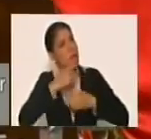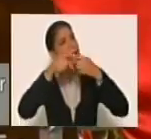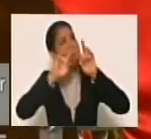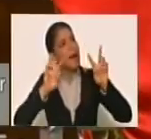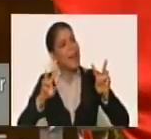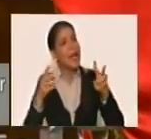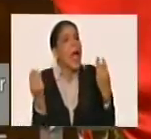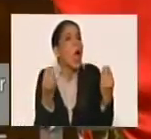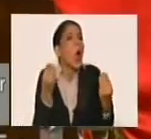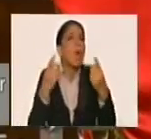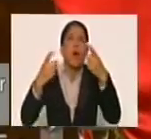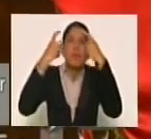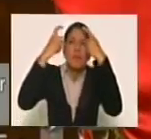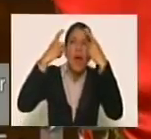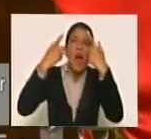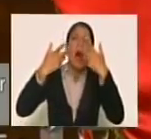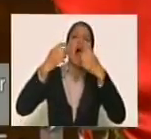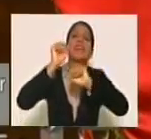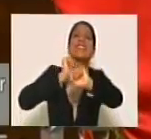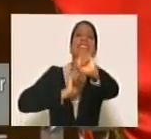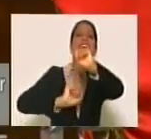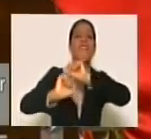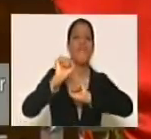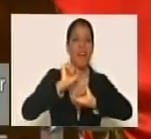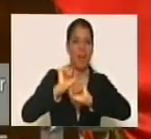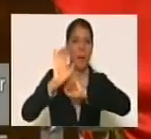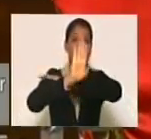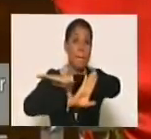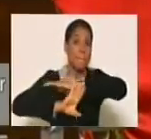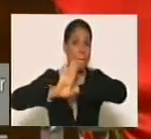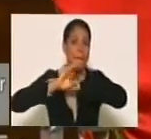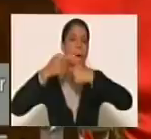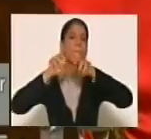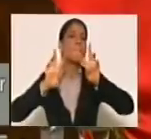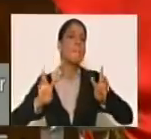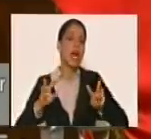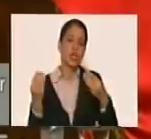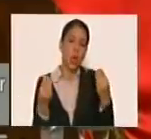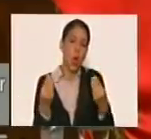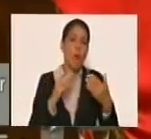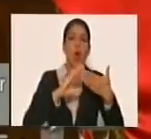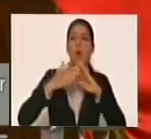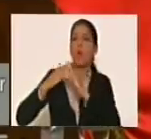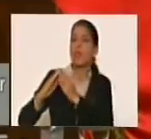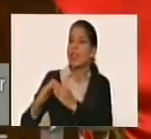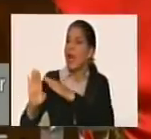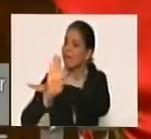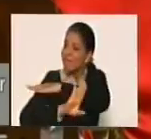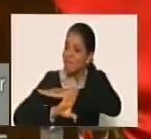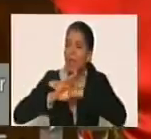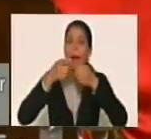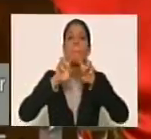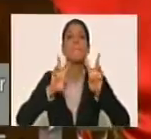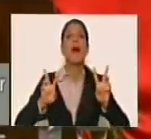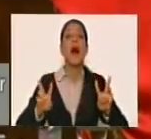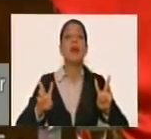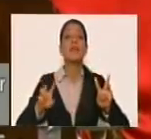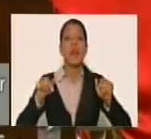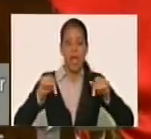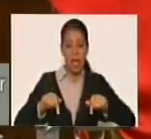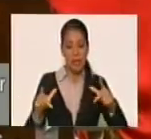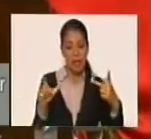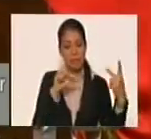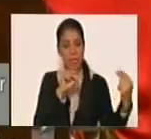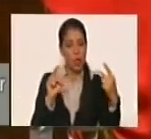defiendo la paz? ¿Cómo garantizo la paz? ¿Qué hago yo desde mi comunidad para garantizar la paz? Y esta discusión tiene que ir no solo a